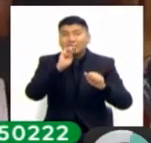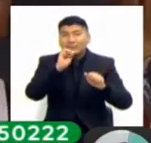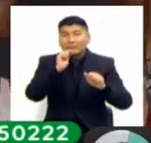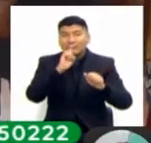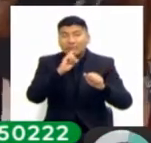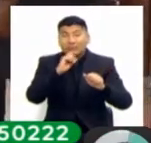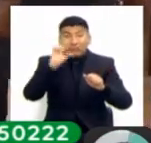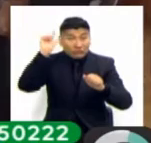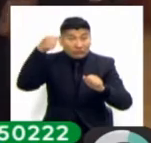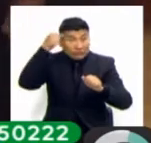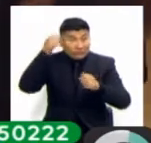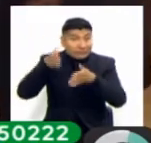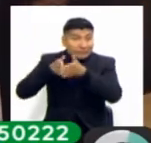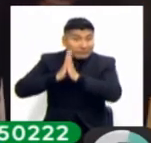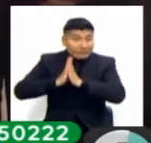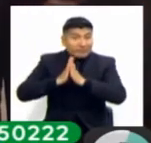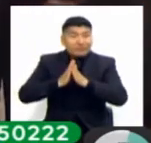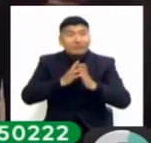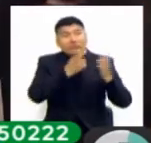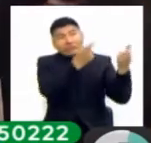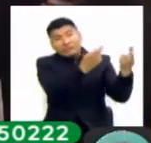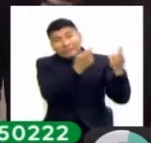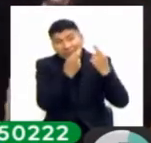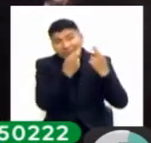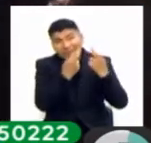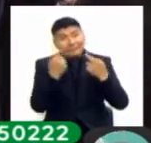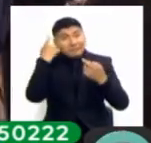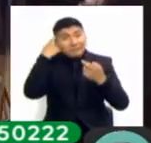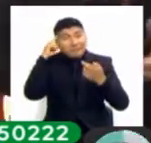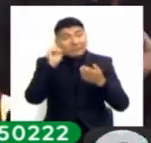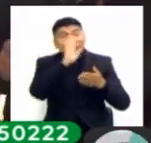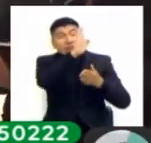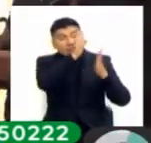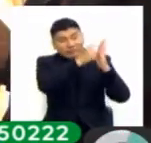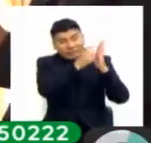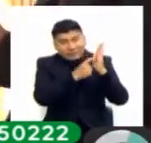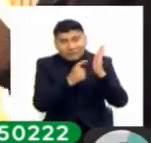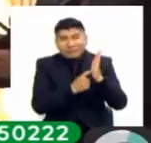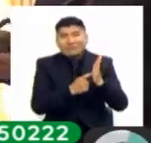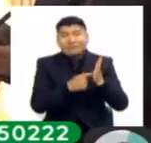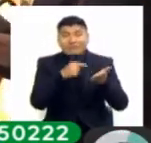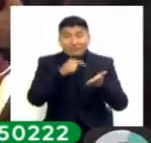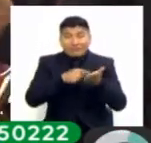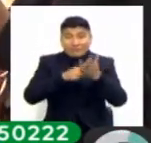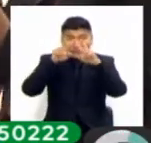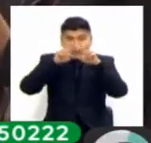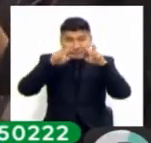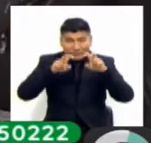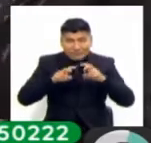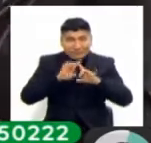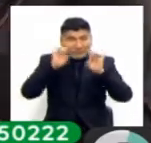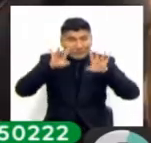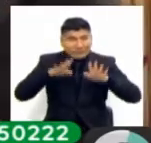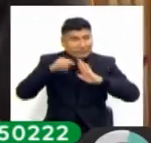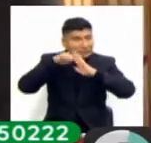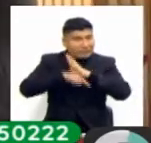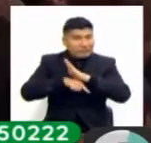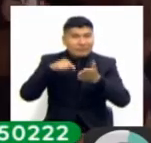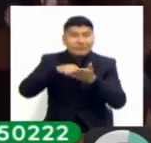gobierno espera una respuesta de Comunidad Ciudadana para que presente sus condiciones para ser parte de esta auditoría que iniciará este jueves.